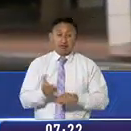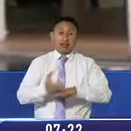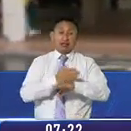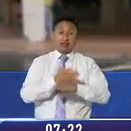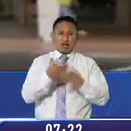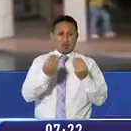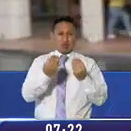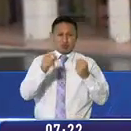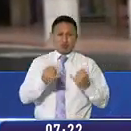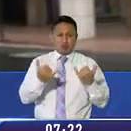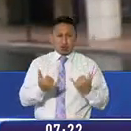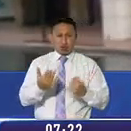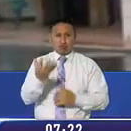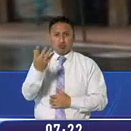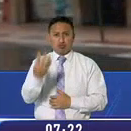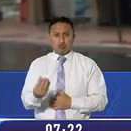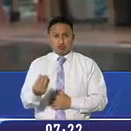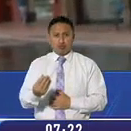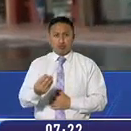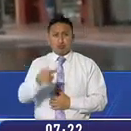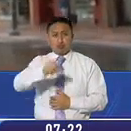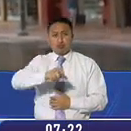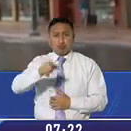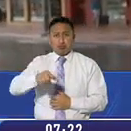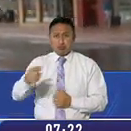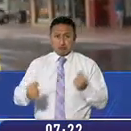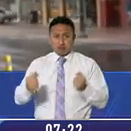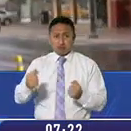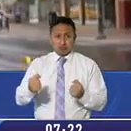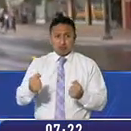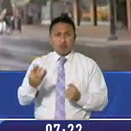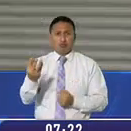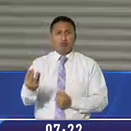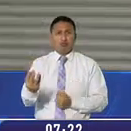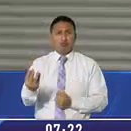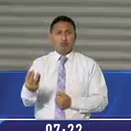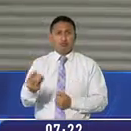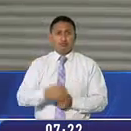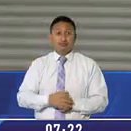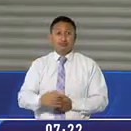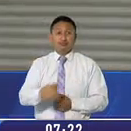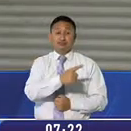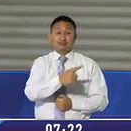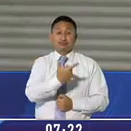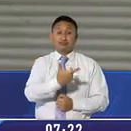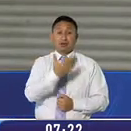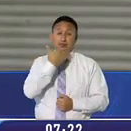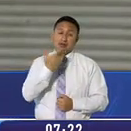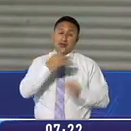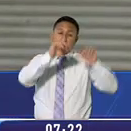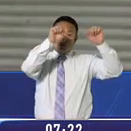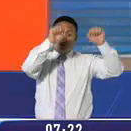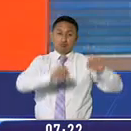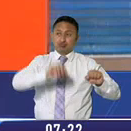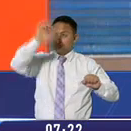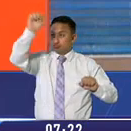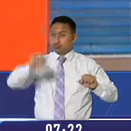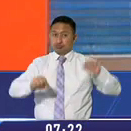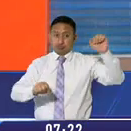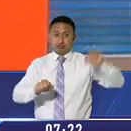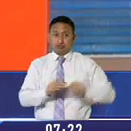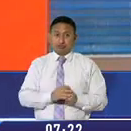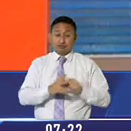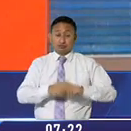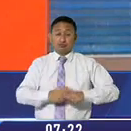ahora tienen menor presencia de conductores y transeúntes. Varios locales han preferido cerrar sus puertas desde que inició el mes de